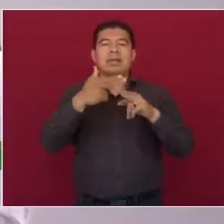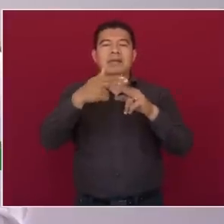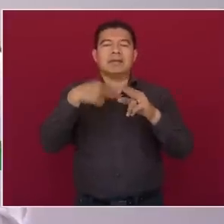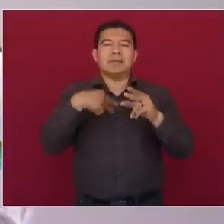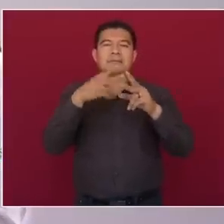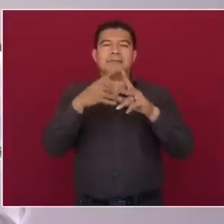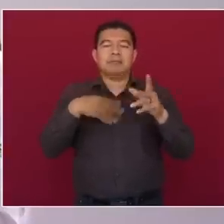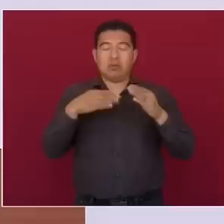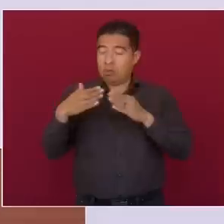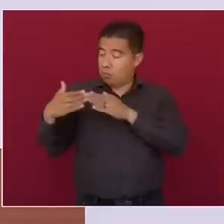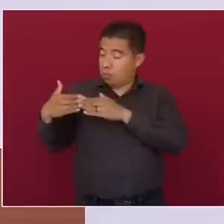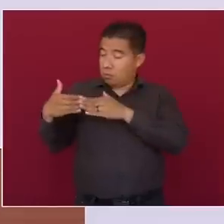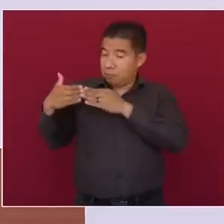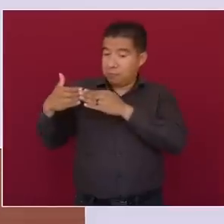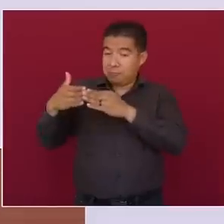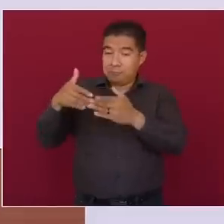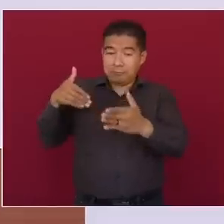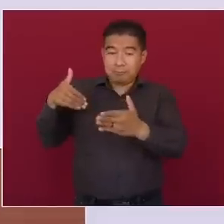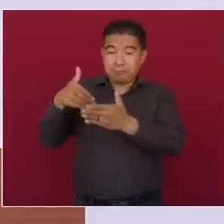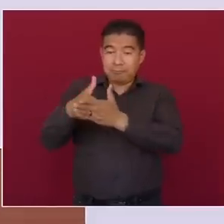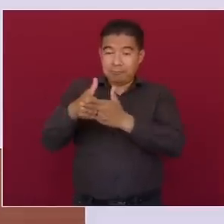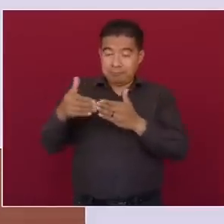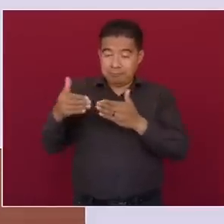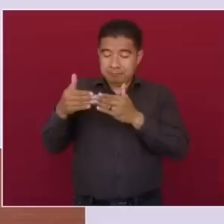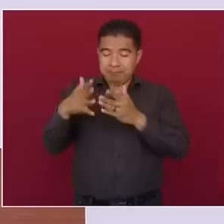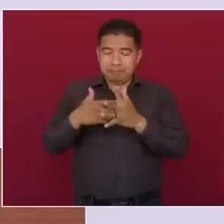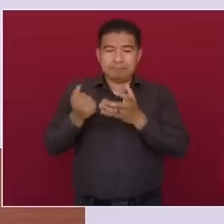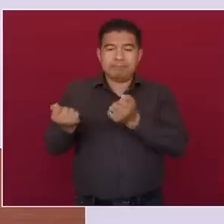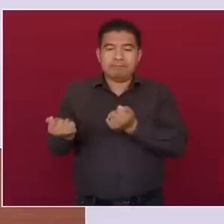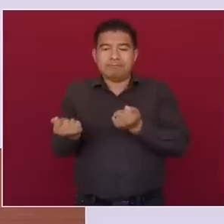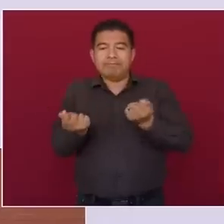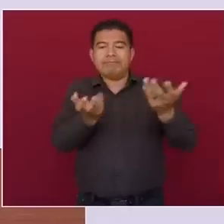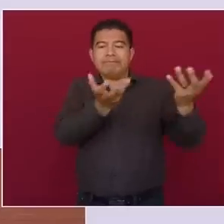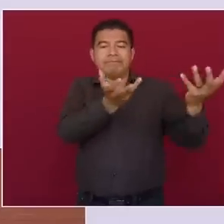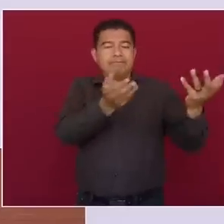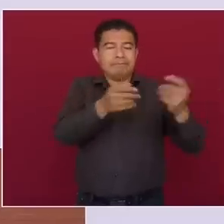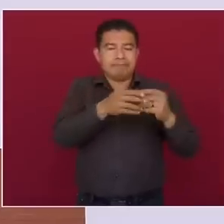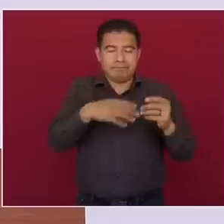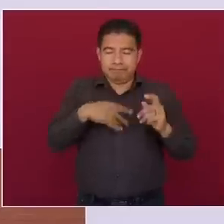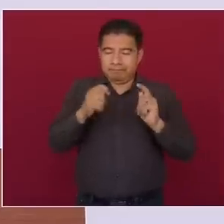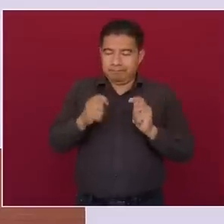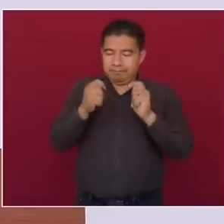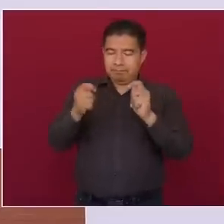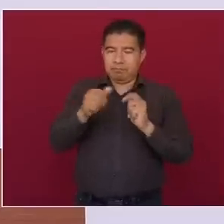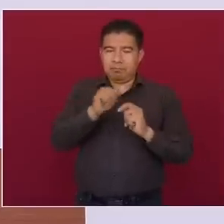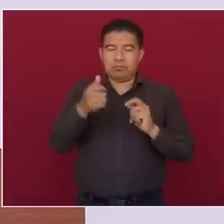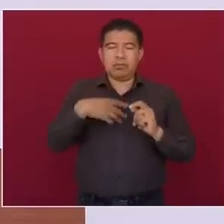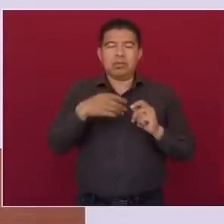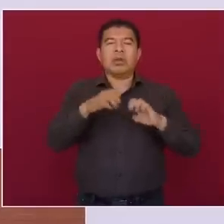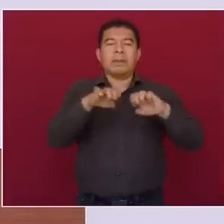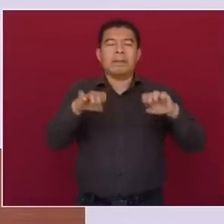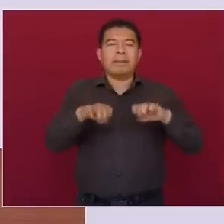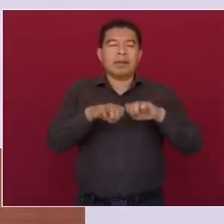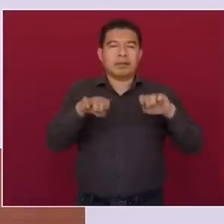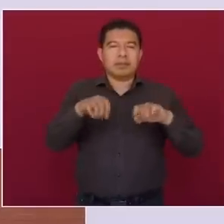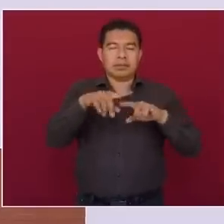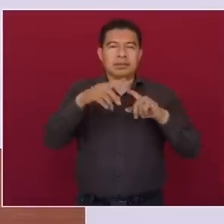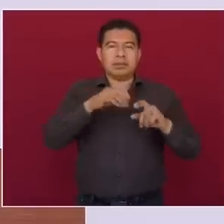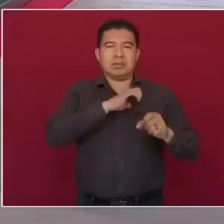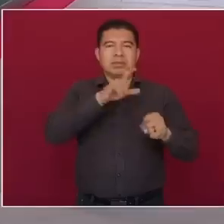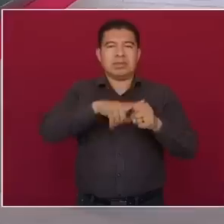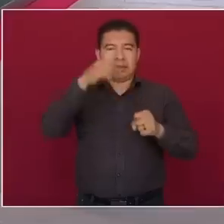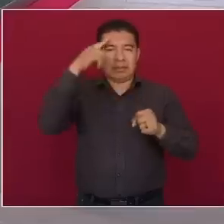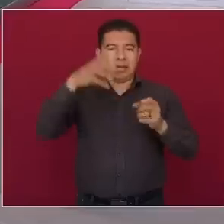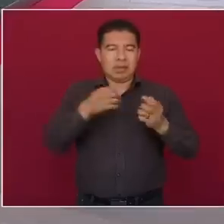llegan por barco. Dicho traslado corre a cargo de la empresa especializada Mamut, que a través de una serie de